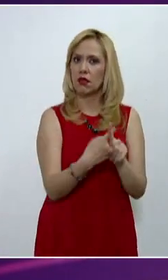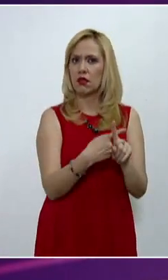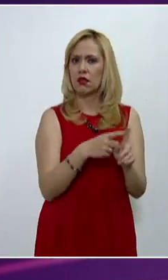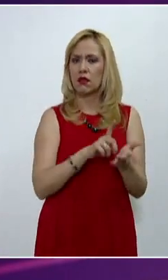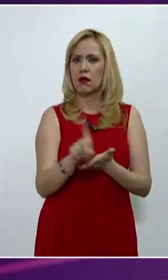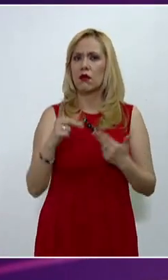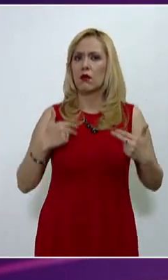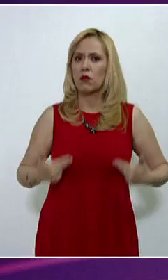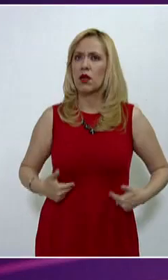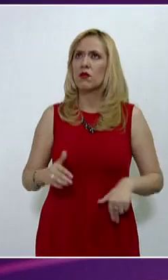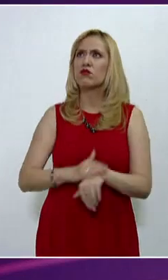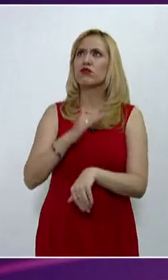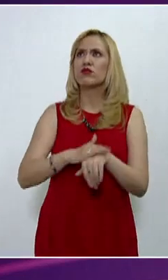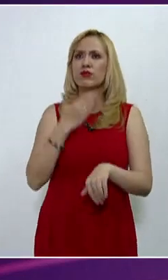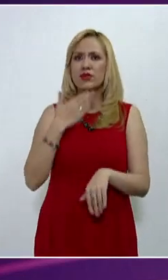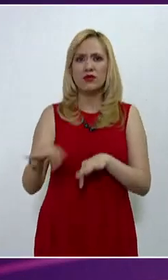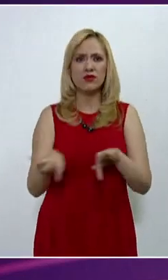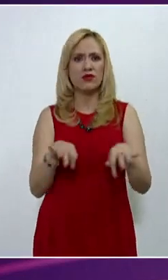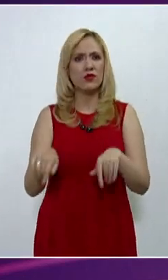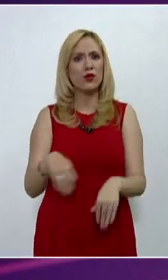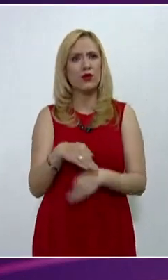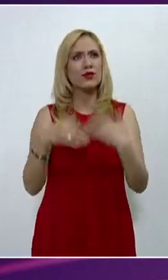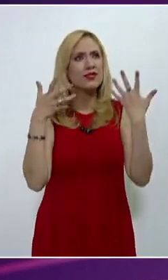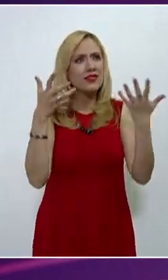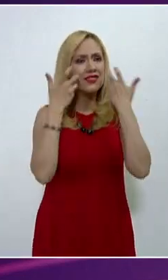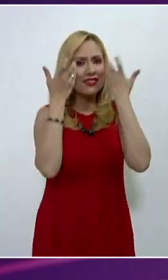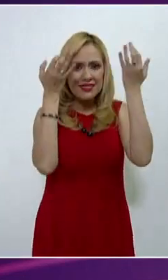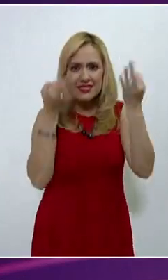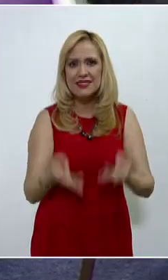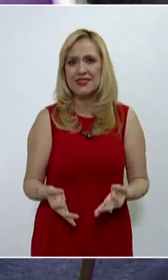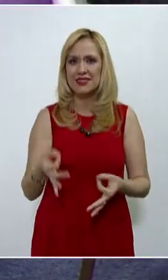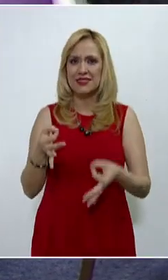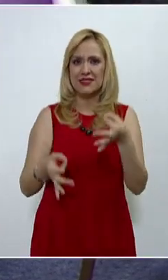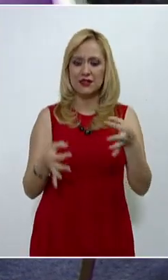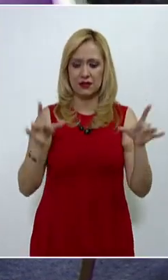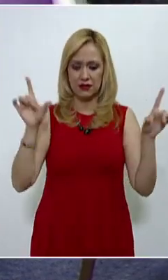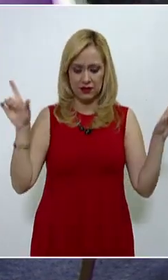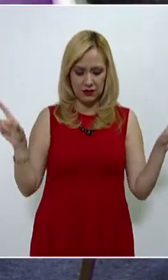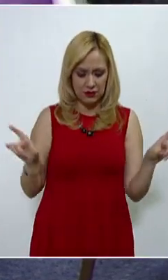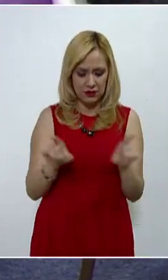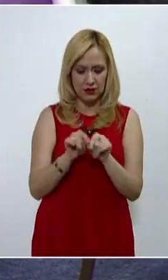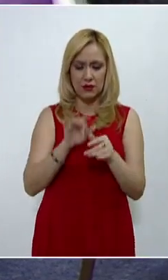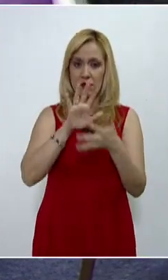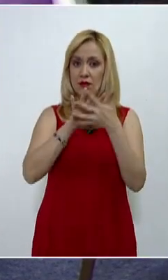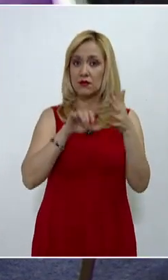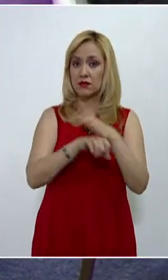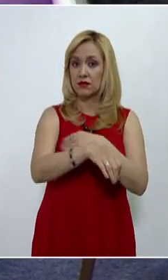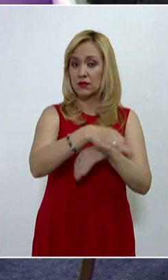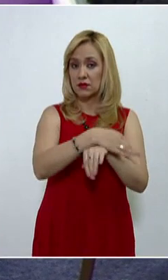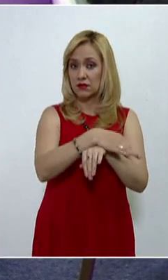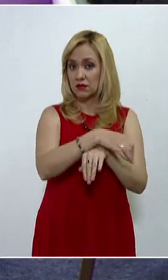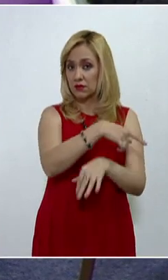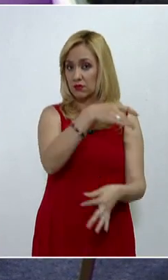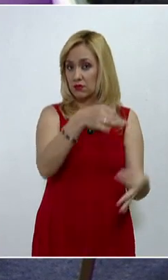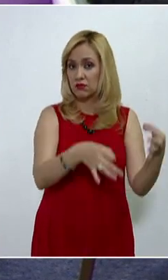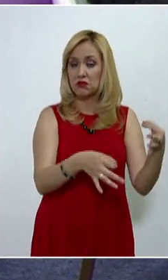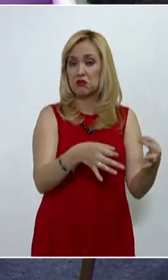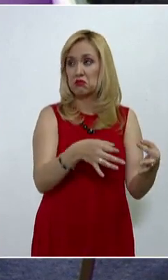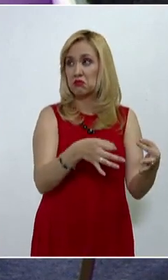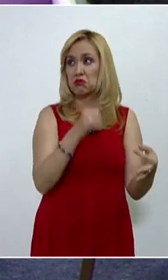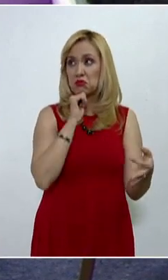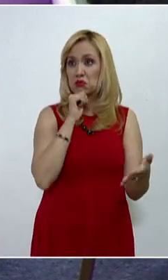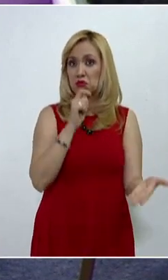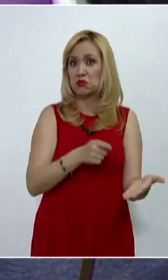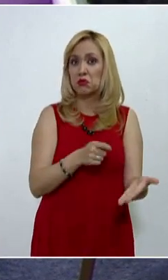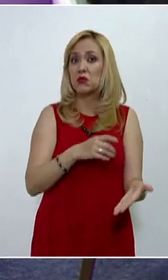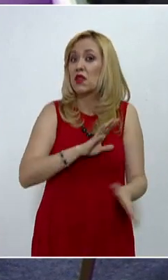la eficacia de un sistema que todo el mundo aspira a que sea funcional. Es que, resumiendo, ¿no? La prisión preventiva no disminuye la impunidad,